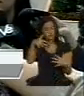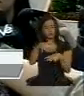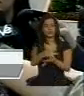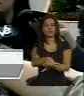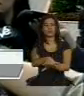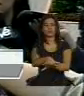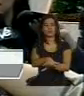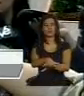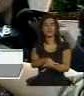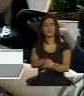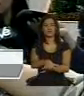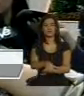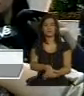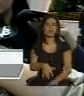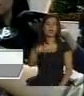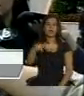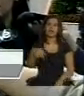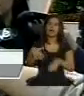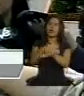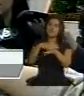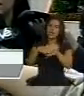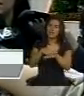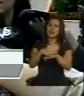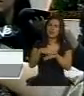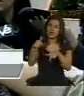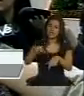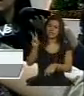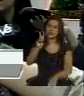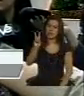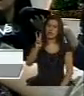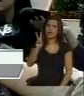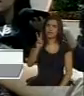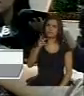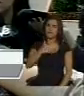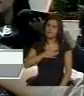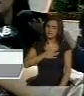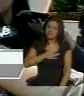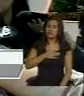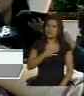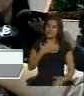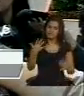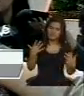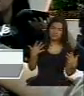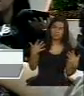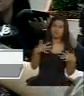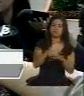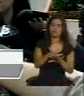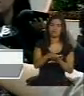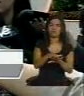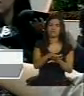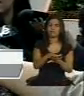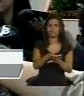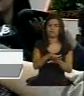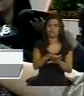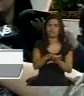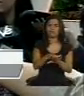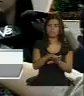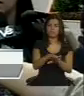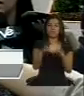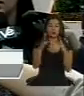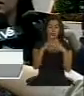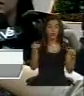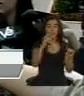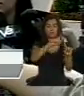policy, intenta lograr una política encouraging de our students, lograr que